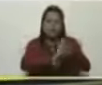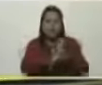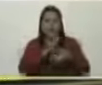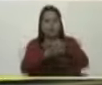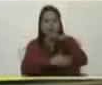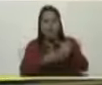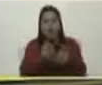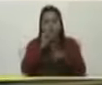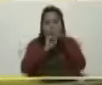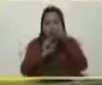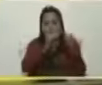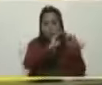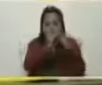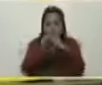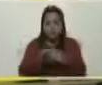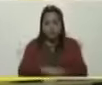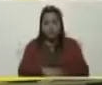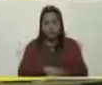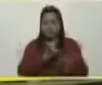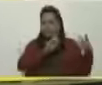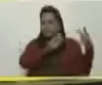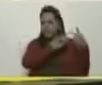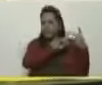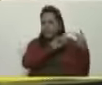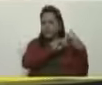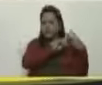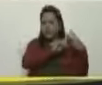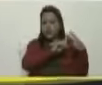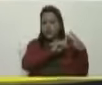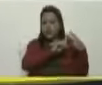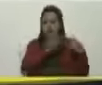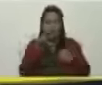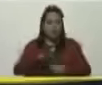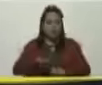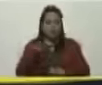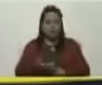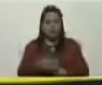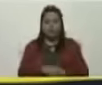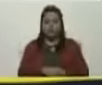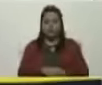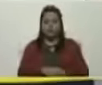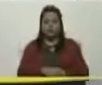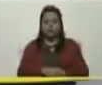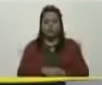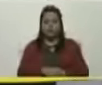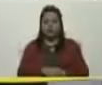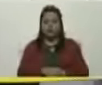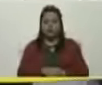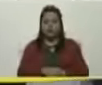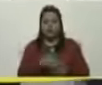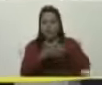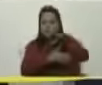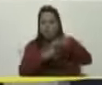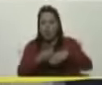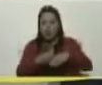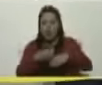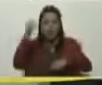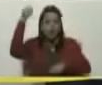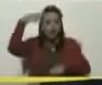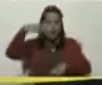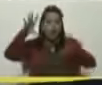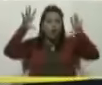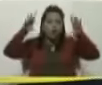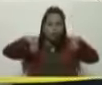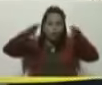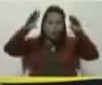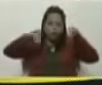comunidades. También otro punto, señor presidente, importante destacar es con respecto al tema de las constantes fallas y apagones en el